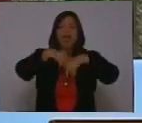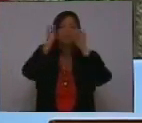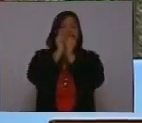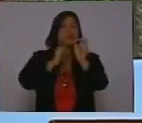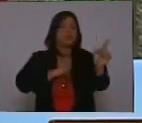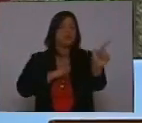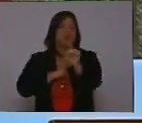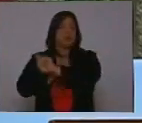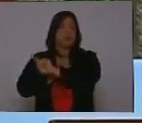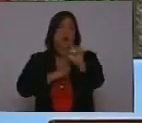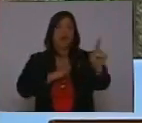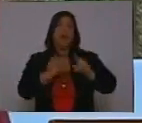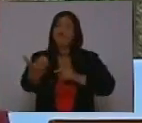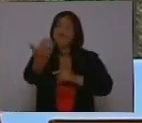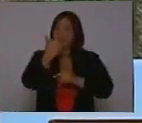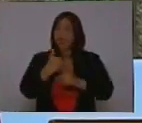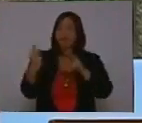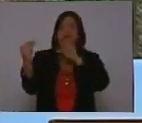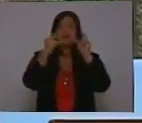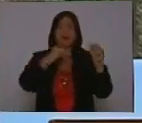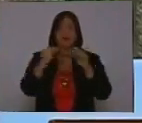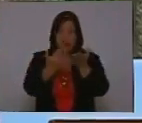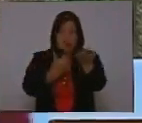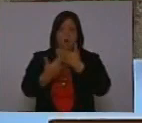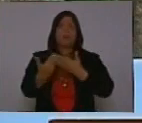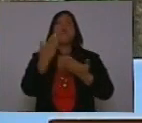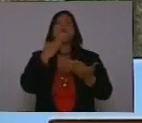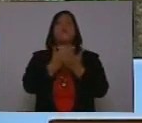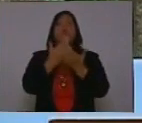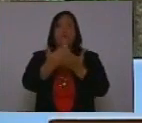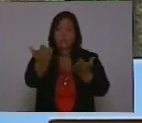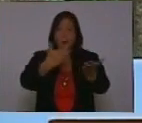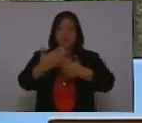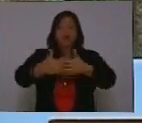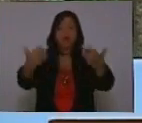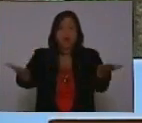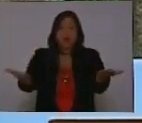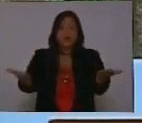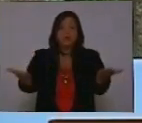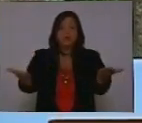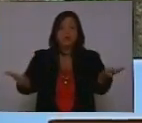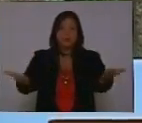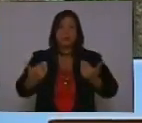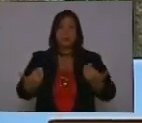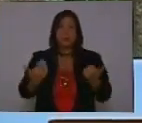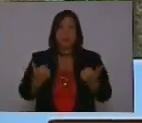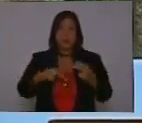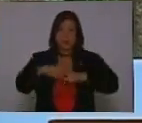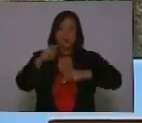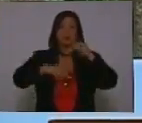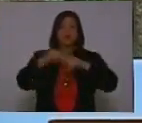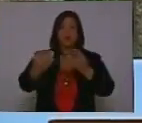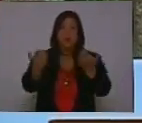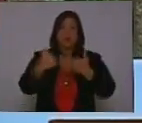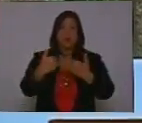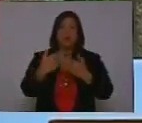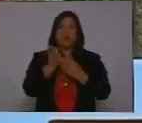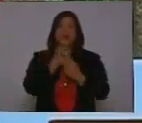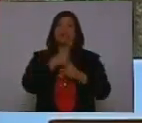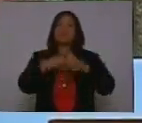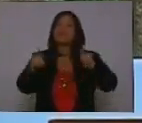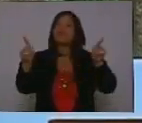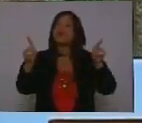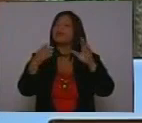violencia, sino al debate. Recibiremos sus propuestas con los brazos abiertos para construir entre